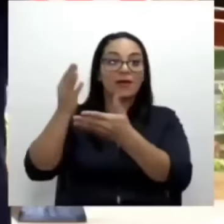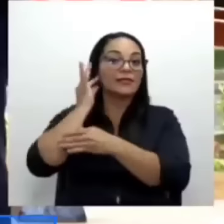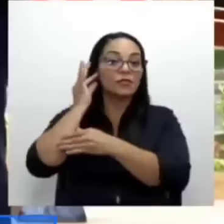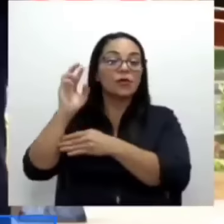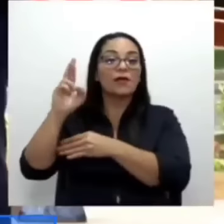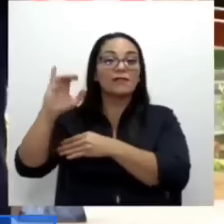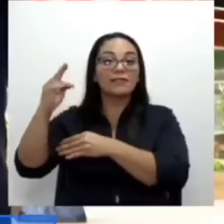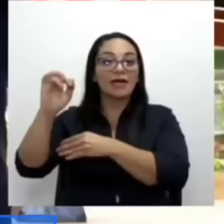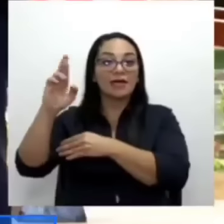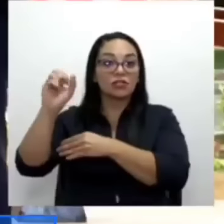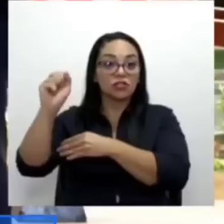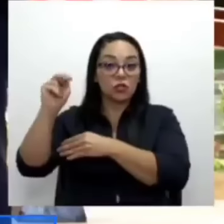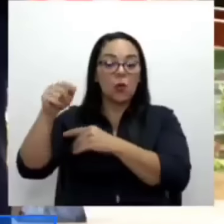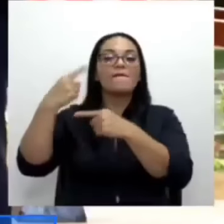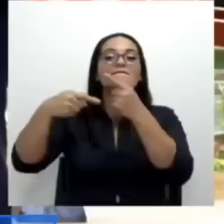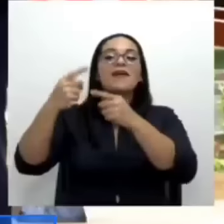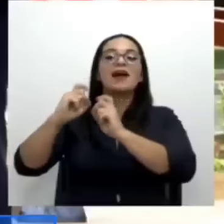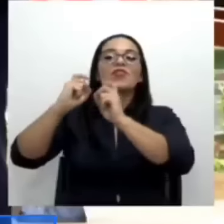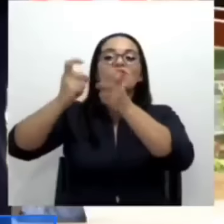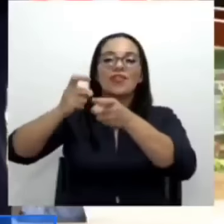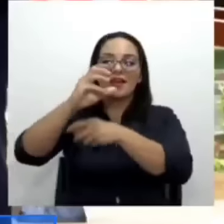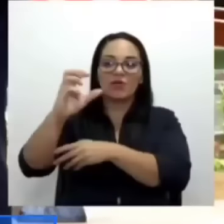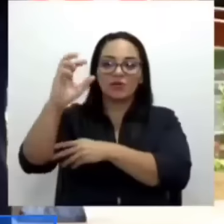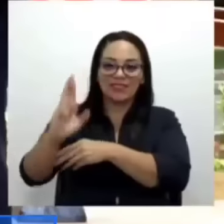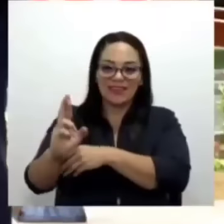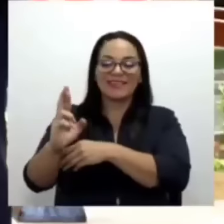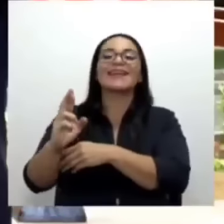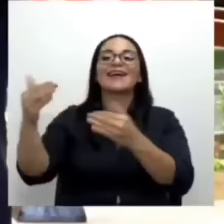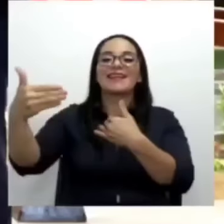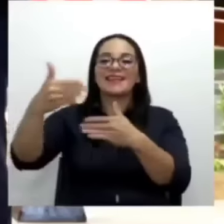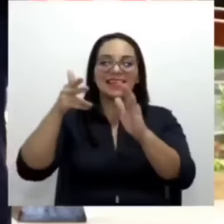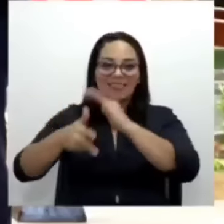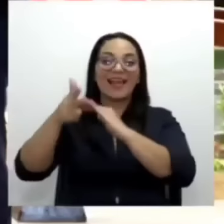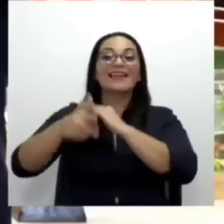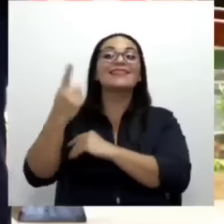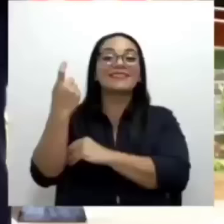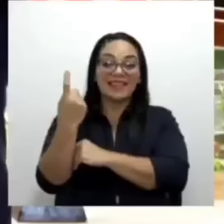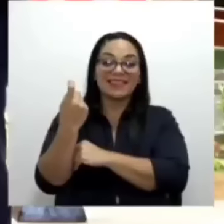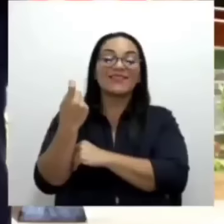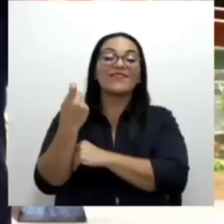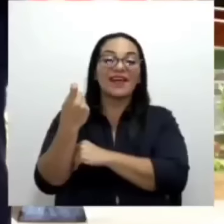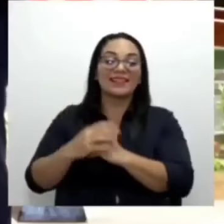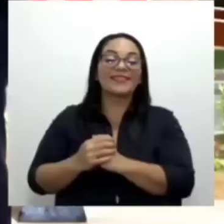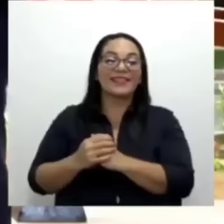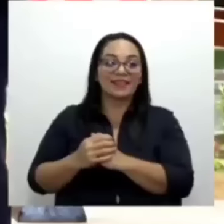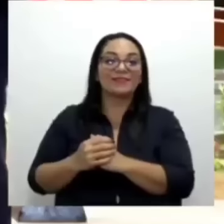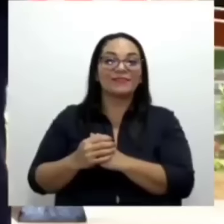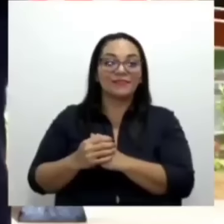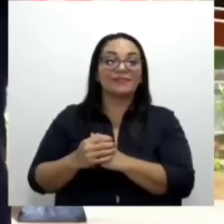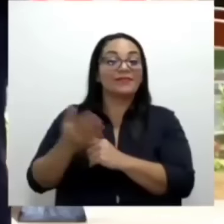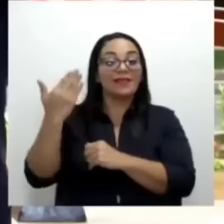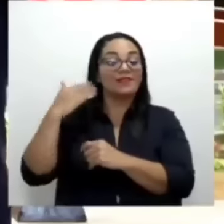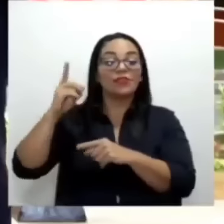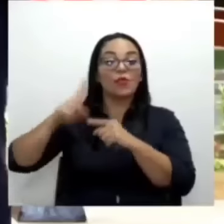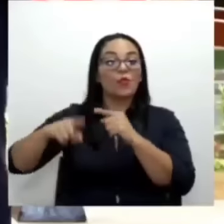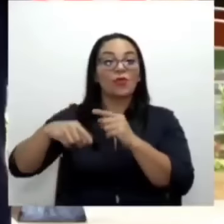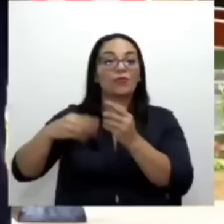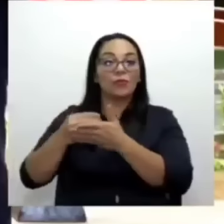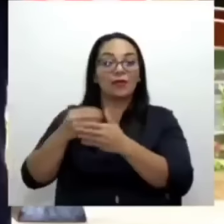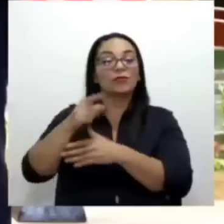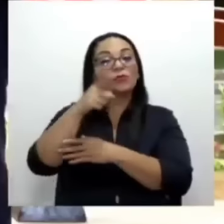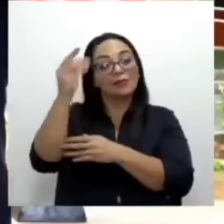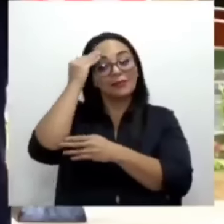le va a donar a Costa Rica los escáneres que nos faltan, que no pudimos, ustedes saben